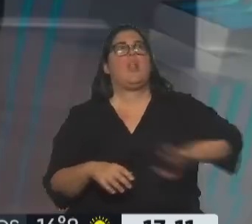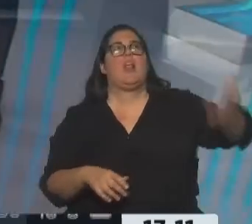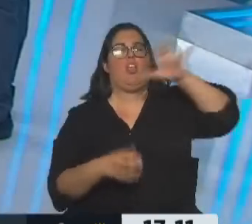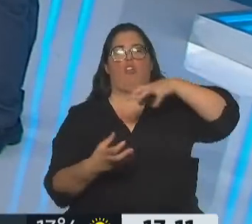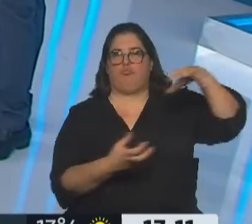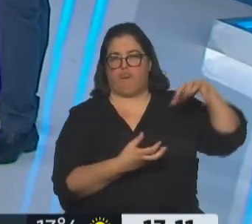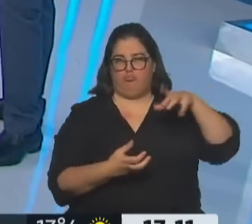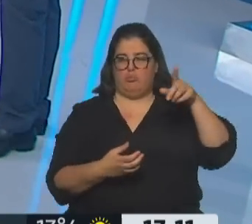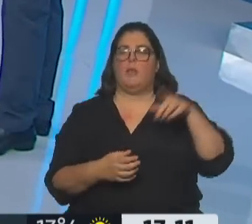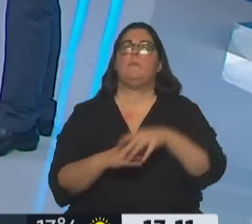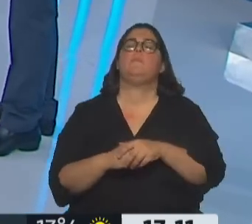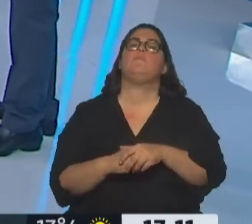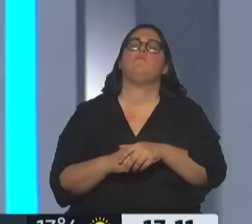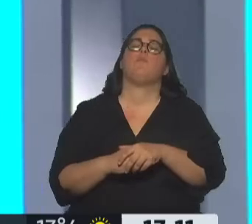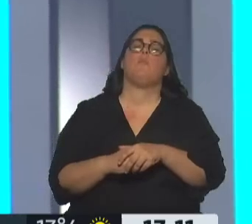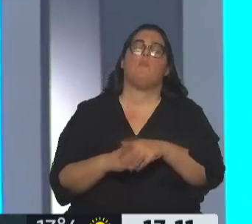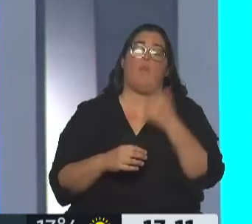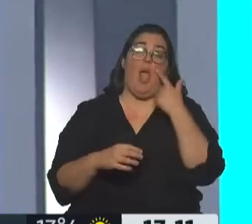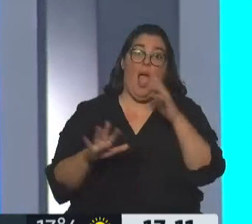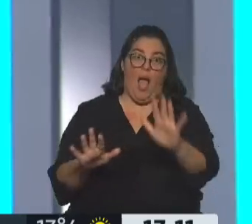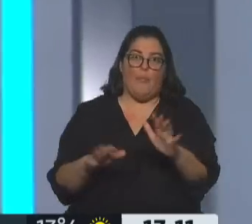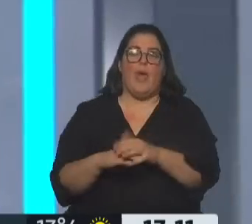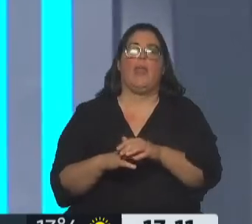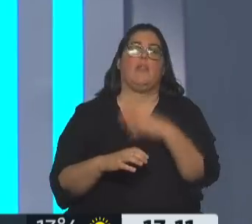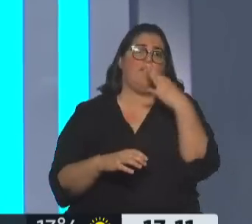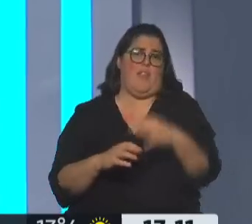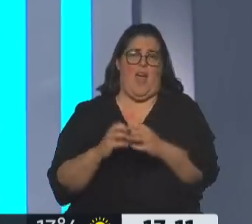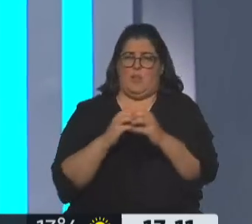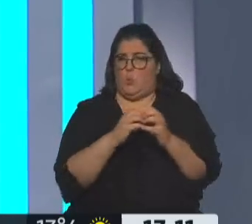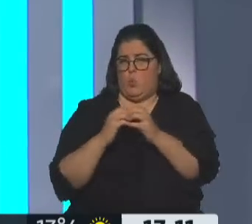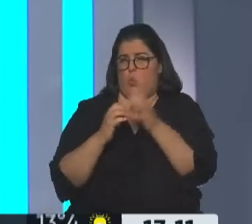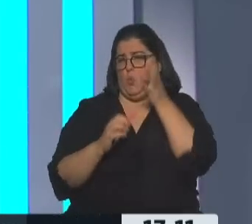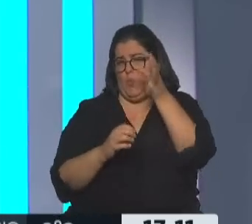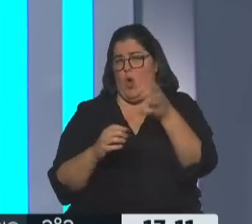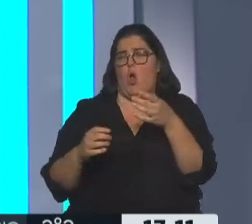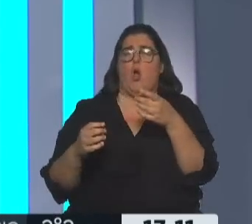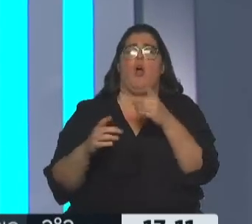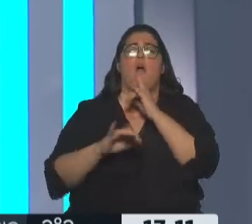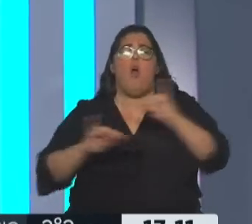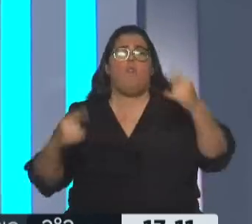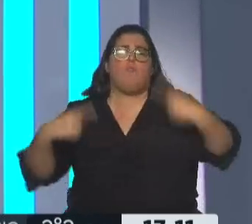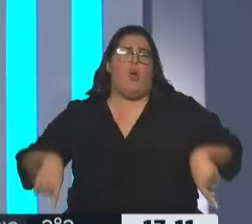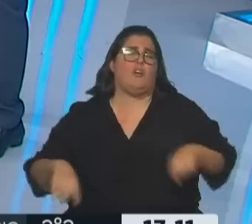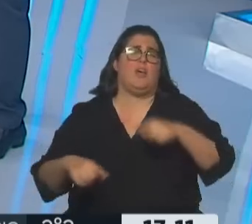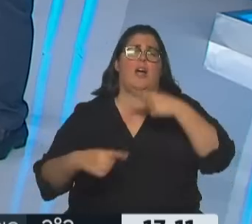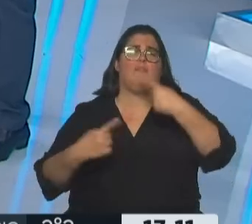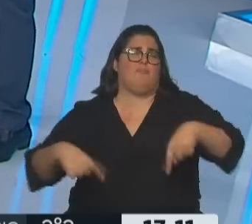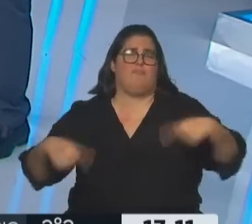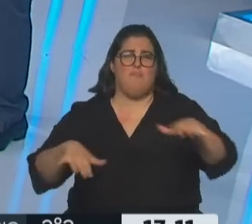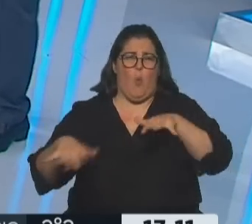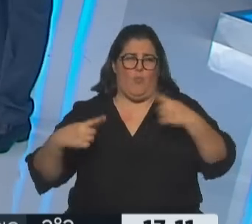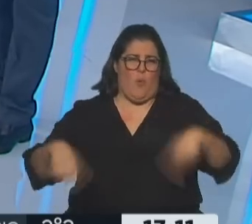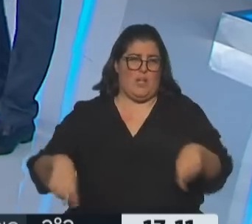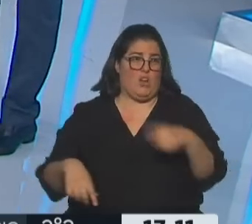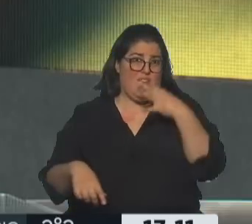Estados Unidos. A ver, ha generado un sinfín de discusiones, un sinfín de repercusiones. No es un dato menor lo que pasó,